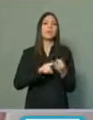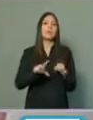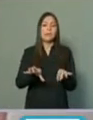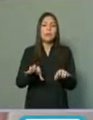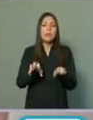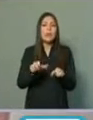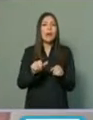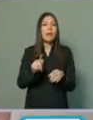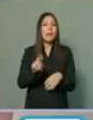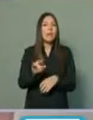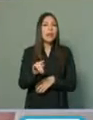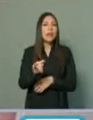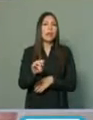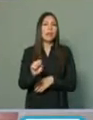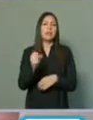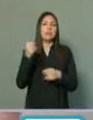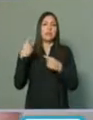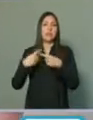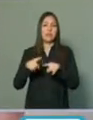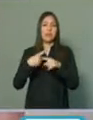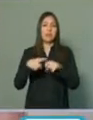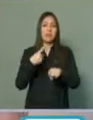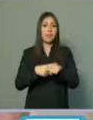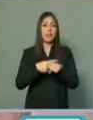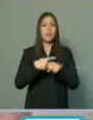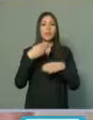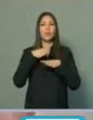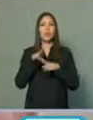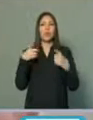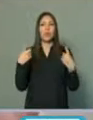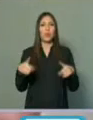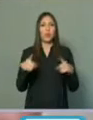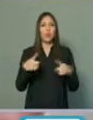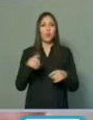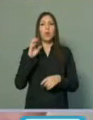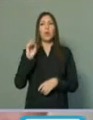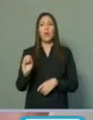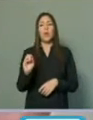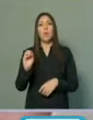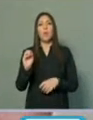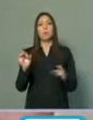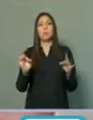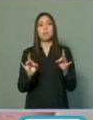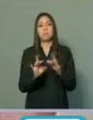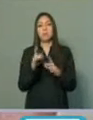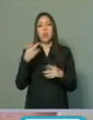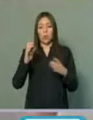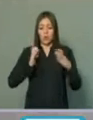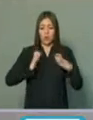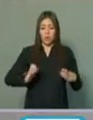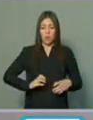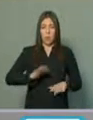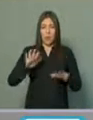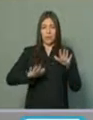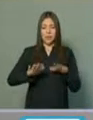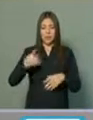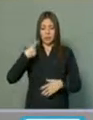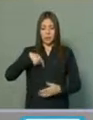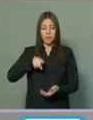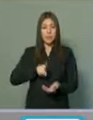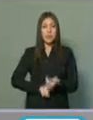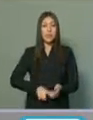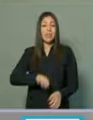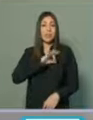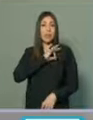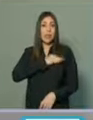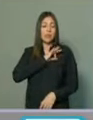enfermedades autoinmunes que producen dolores articulares y hasta procesos infecciosos de pronto pueden causar dolores, no nada